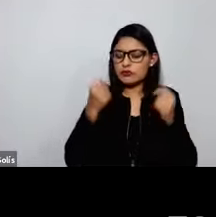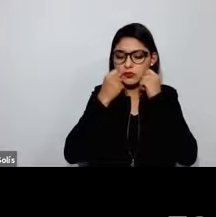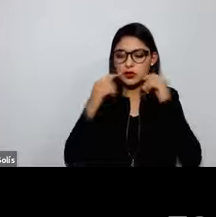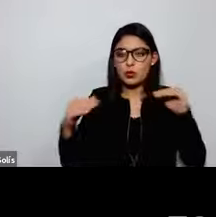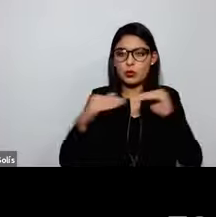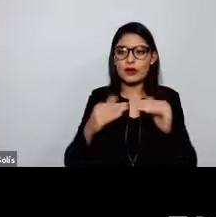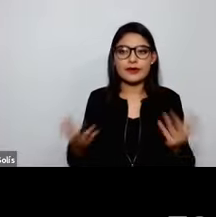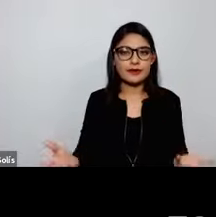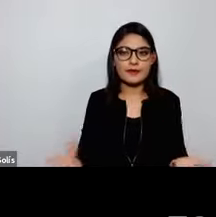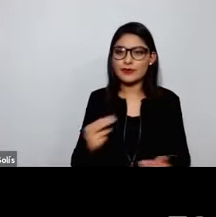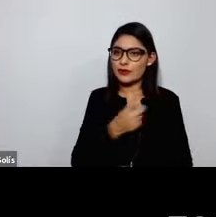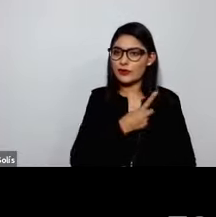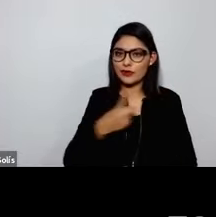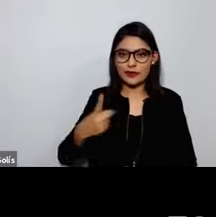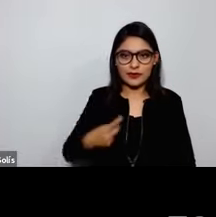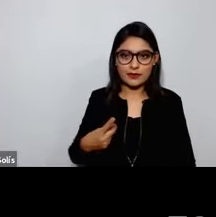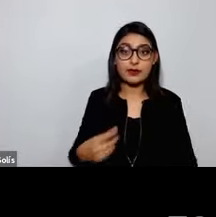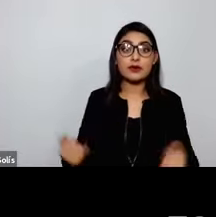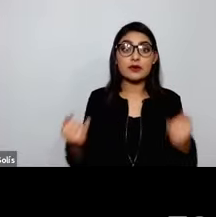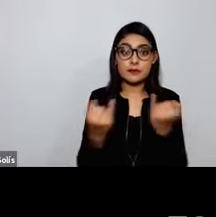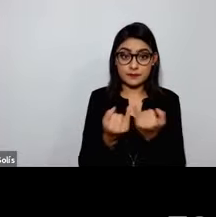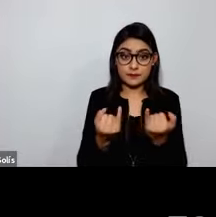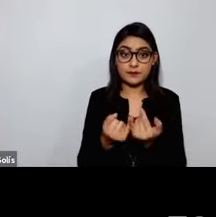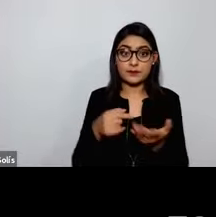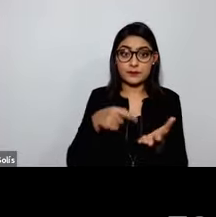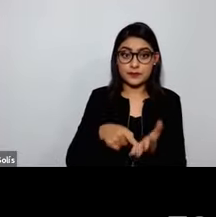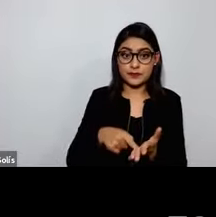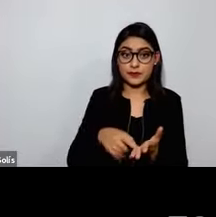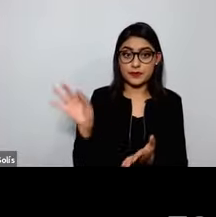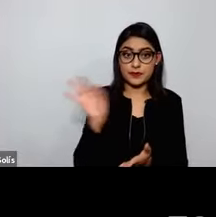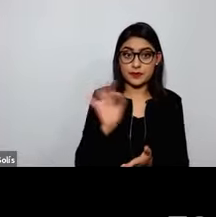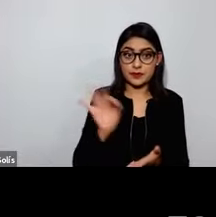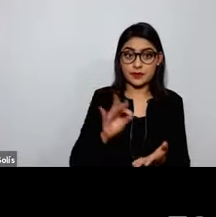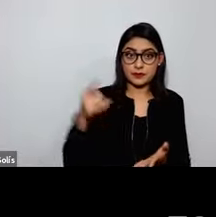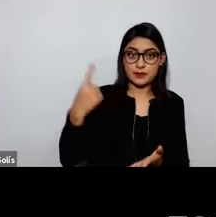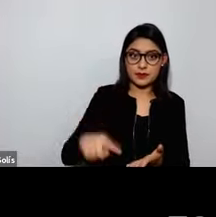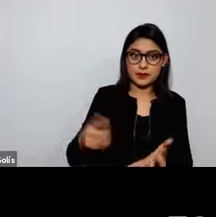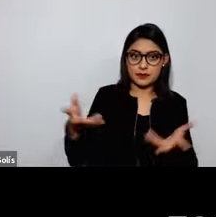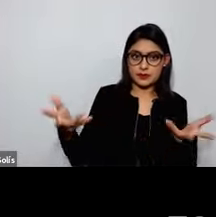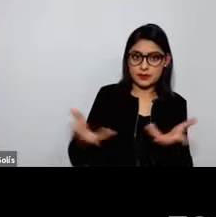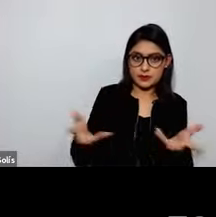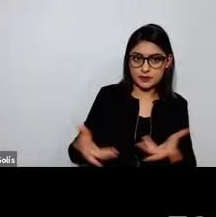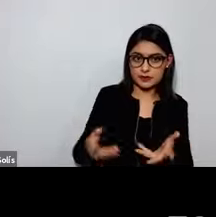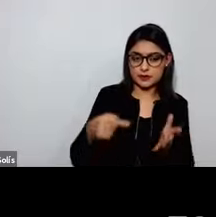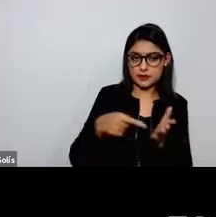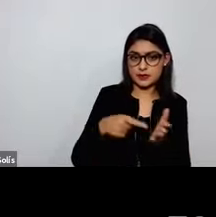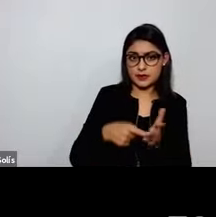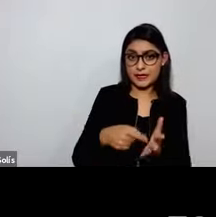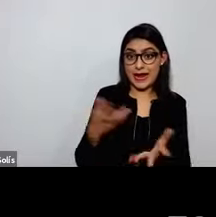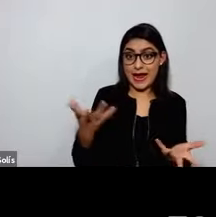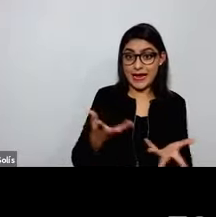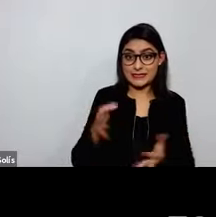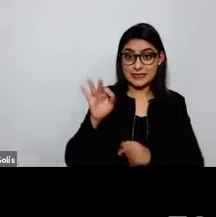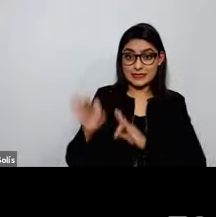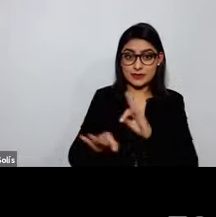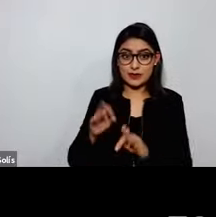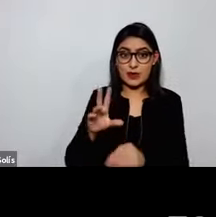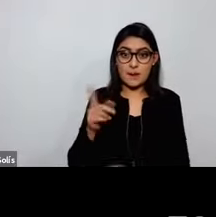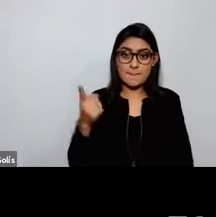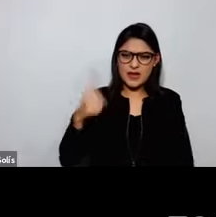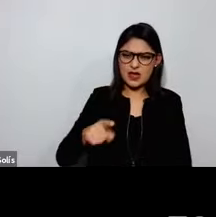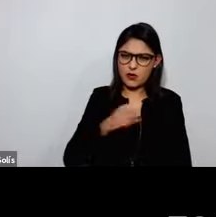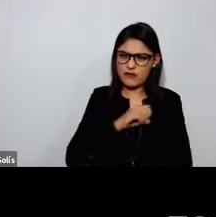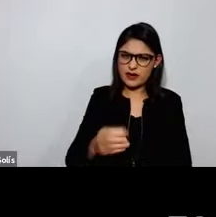dar un mandamiento de trato igual a supuestos hechos equivalentes, dicho trato no puede exigirse cuando existe un